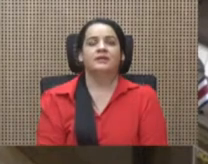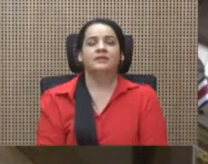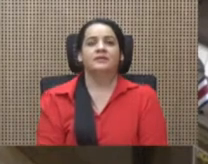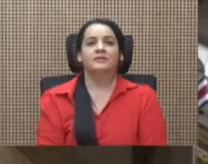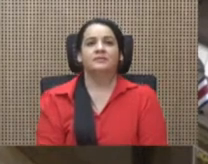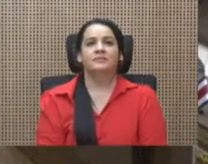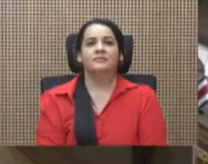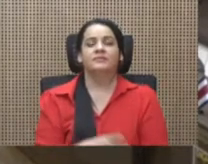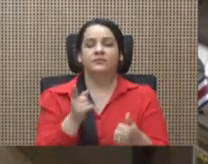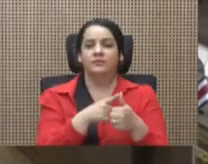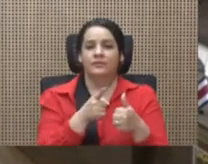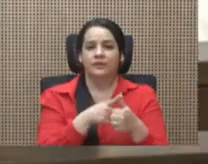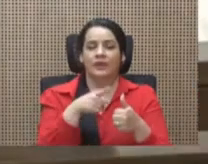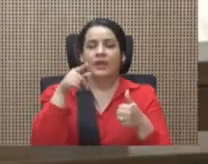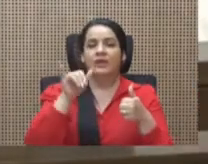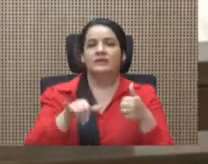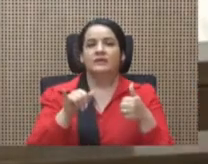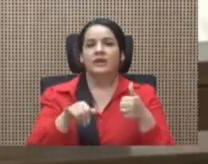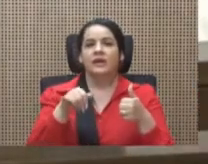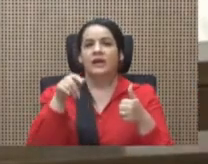Sería Priscila. Estaría